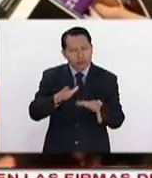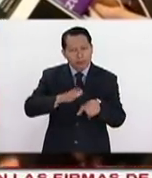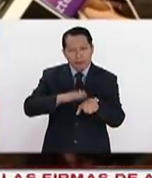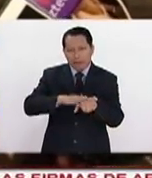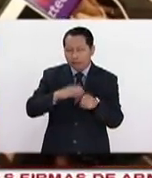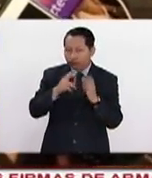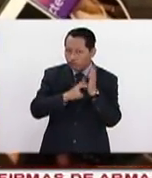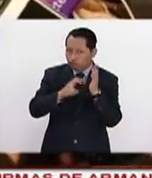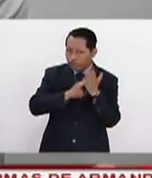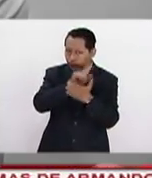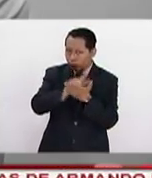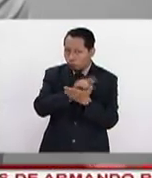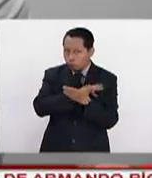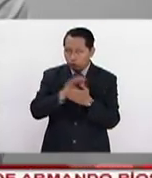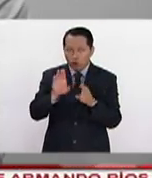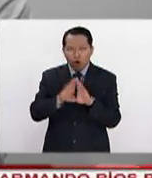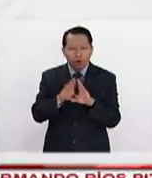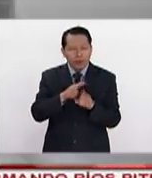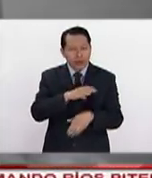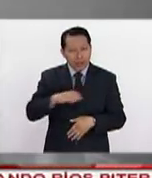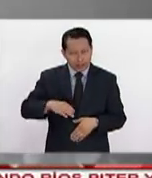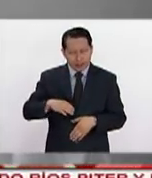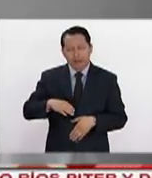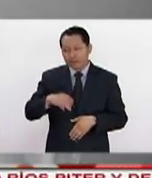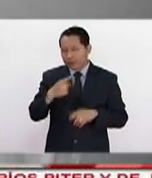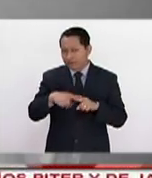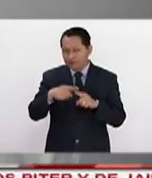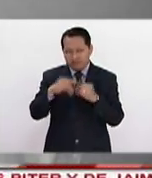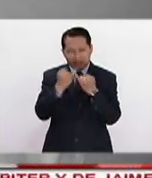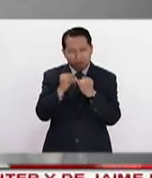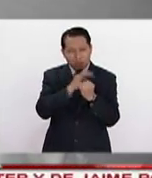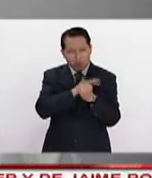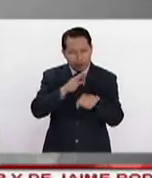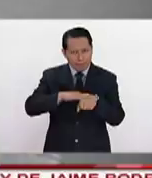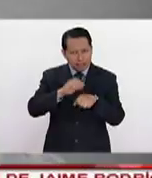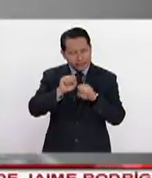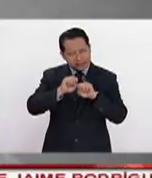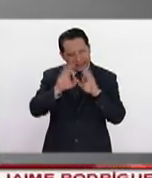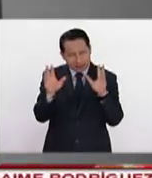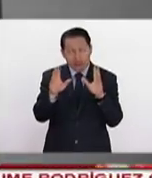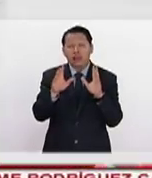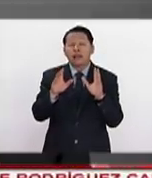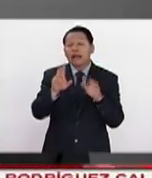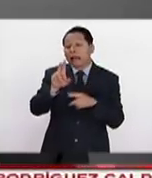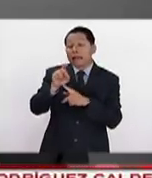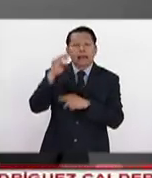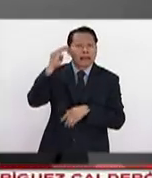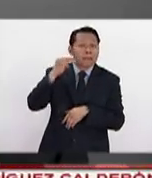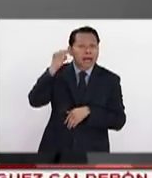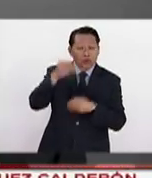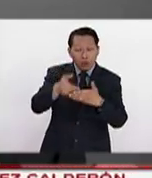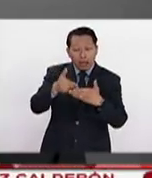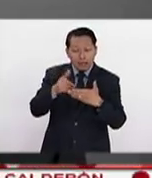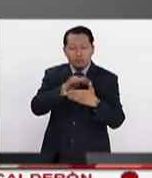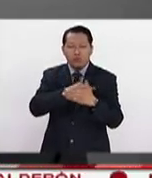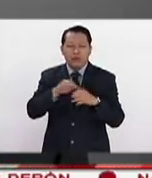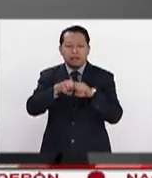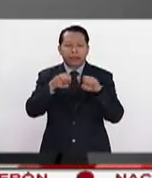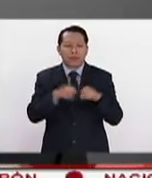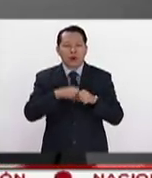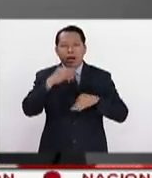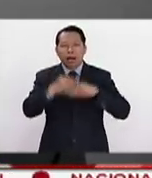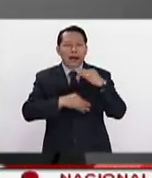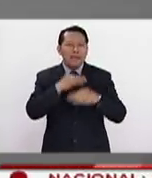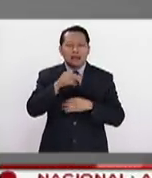la transparencia en las candidaturas independientes. Adelantó también que antes del 30 de marzo él va a dar a conocer a su equipo de campaña,